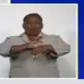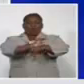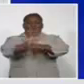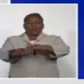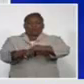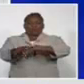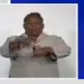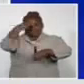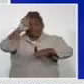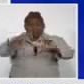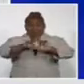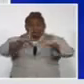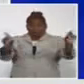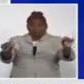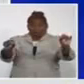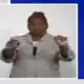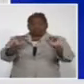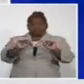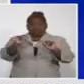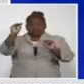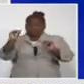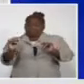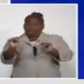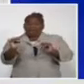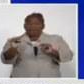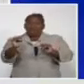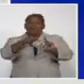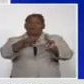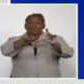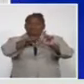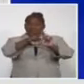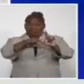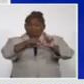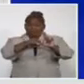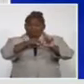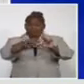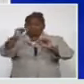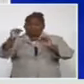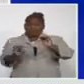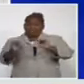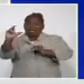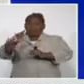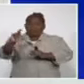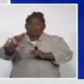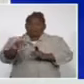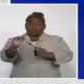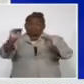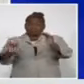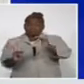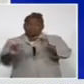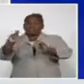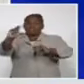país. Le sigue Regla, después Cabaiguán, después Centro Habana,